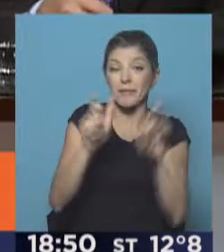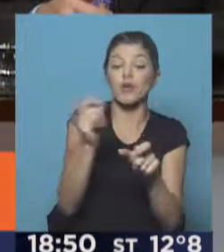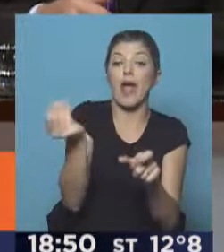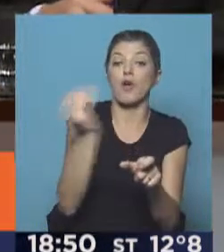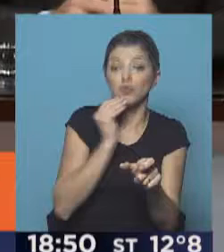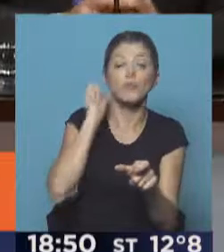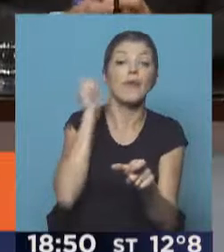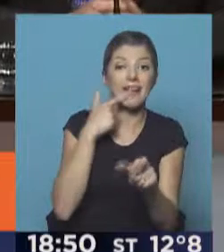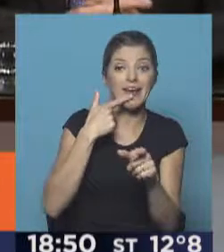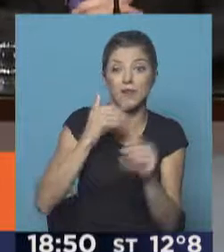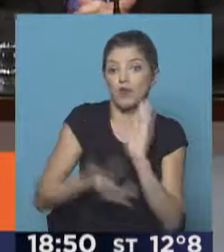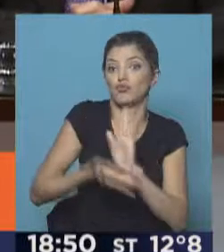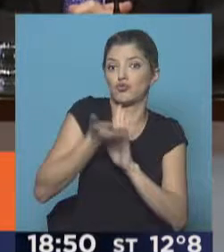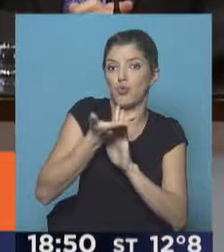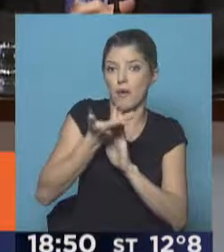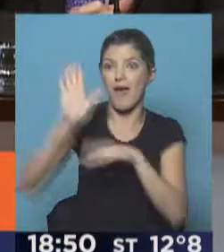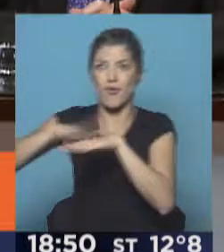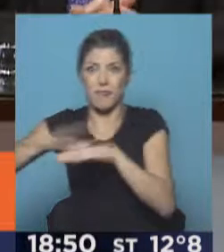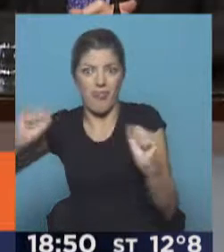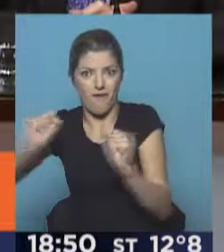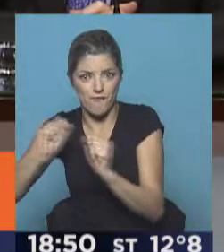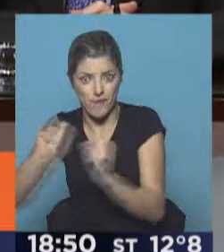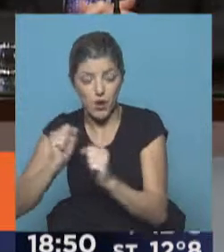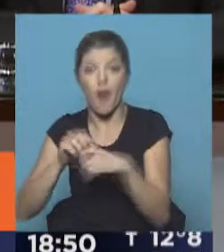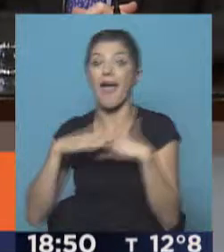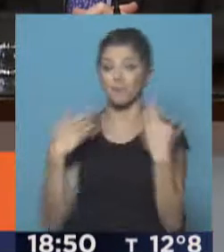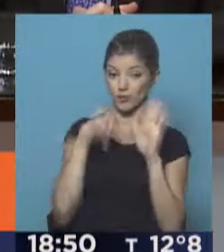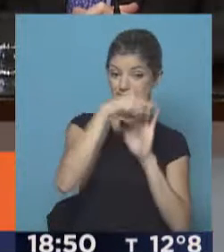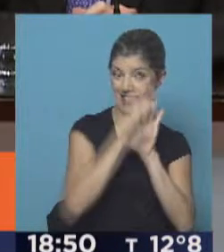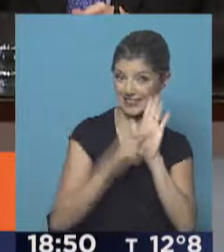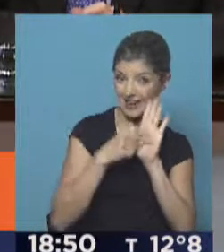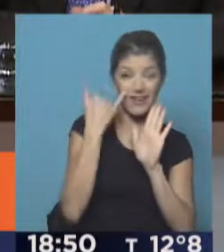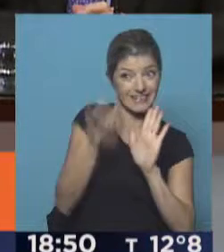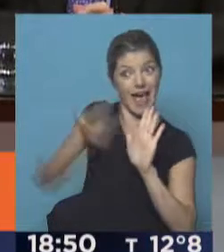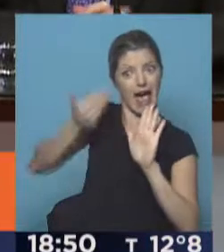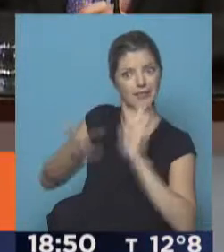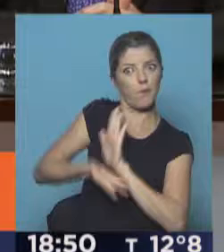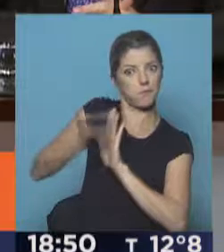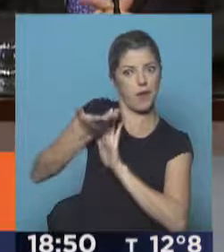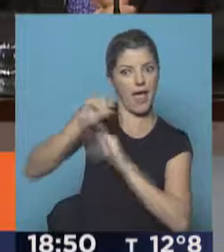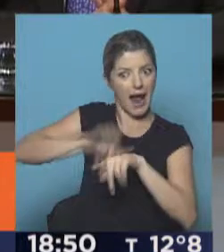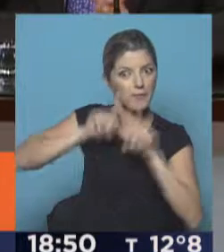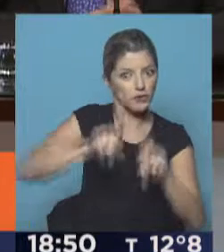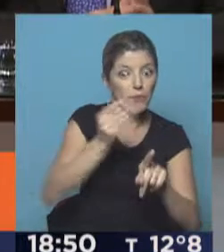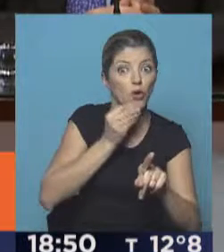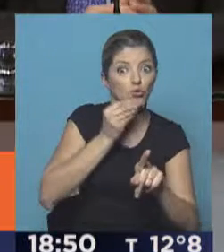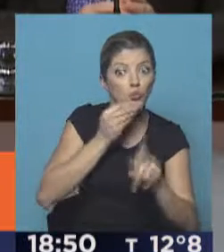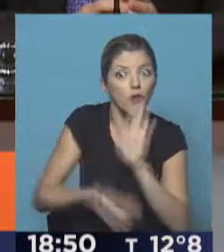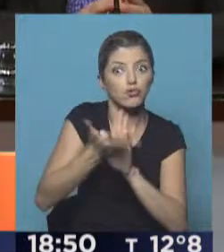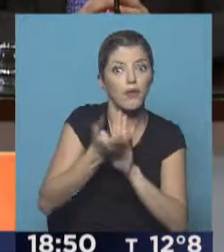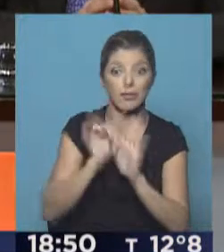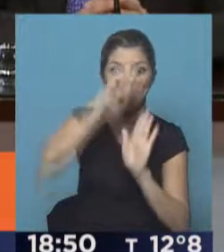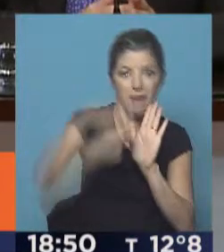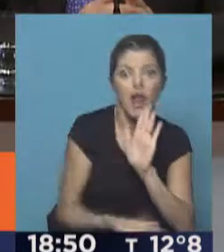frío, genera que esa tarifa que aumentó se complementa con el aumento del consumo y genera facturas